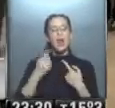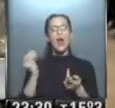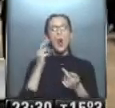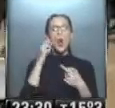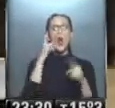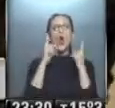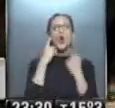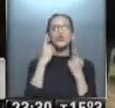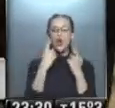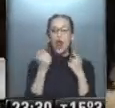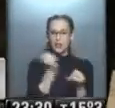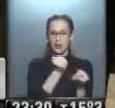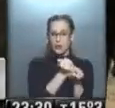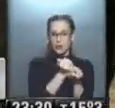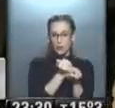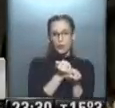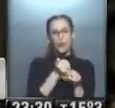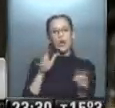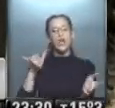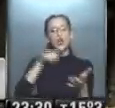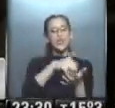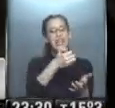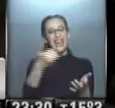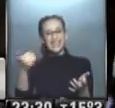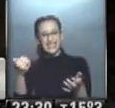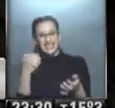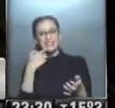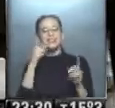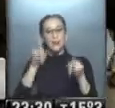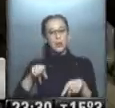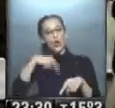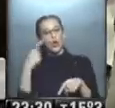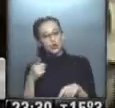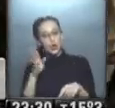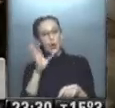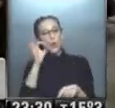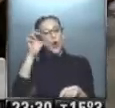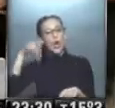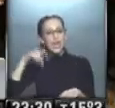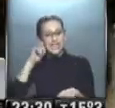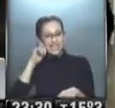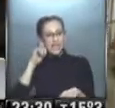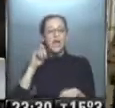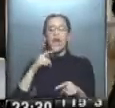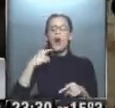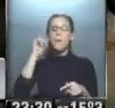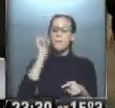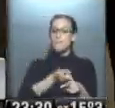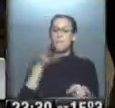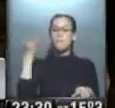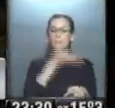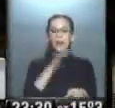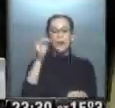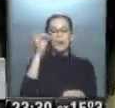realizadas. Por otra parte, Aerolíneas Argentinas y la empresa constructora de aviones Boeing acordaron una orden de compra por 20 aeronaves